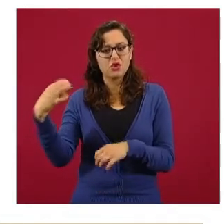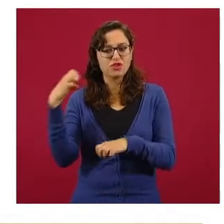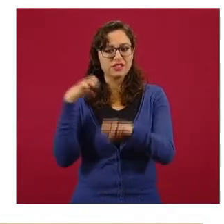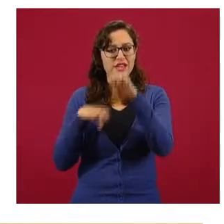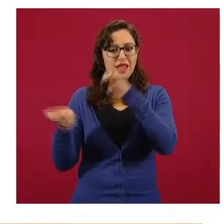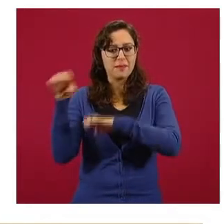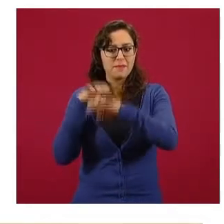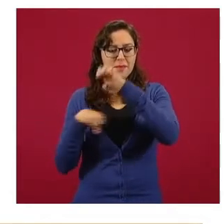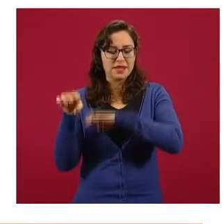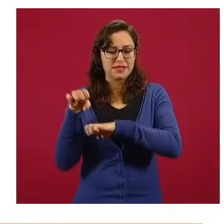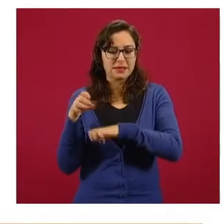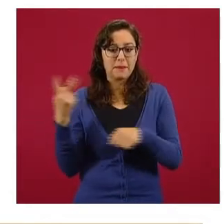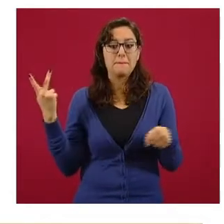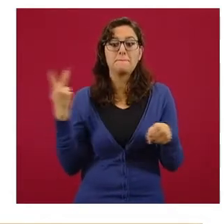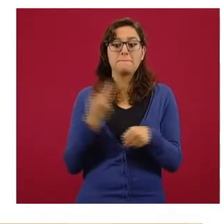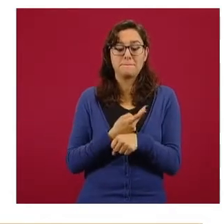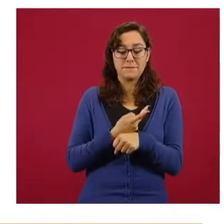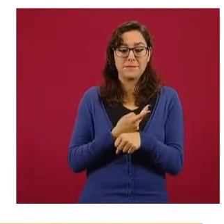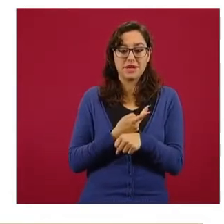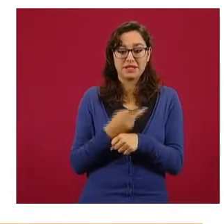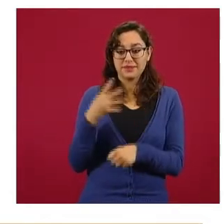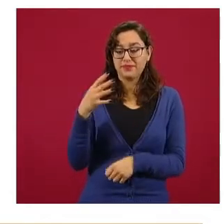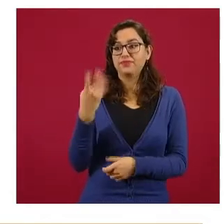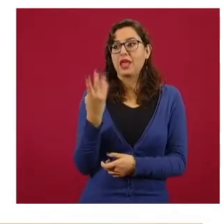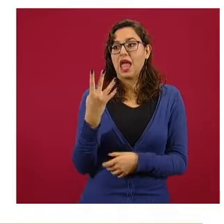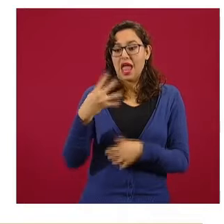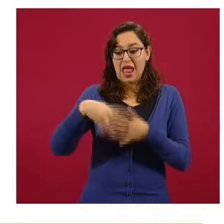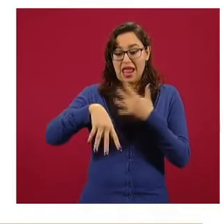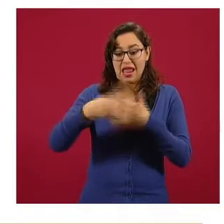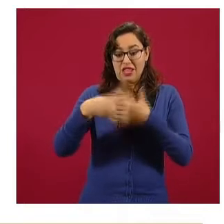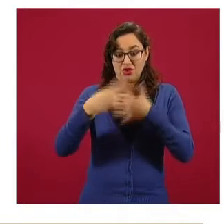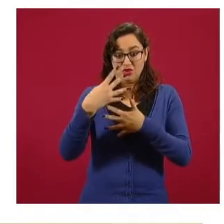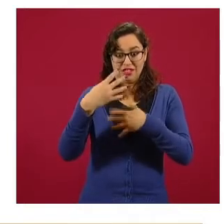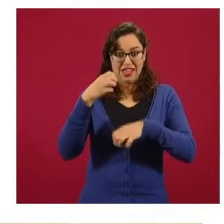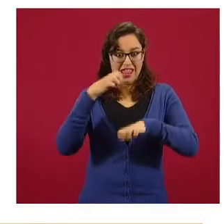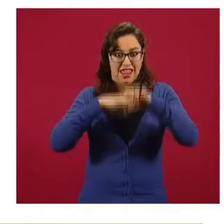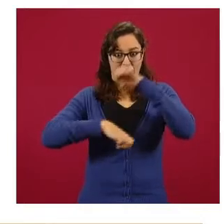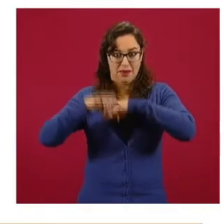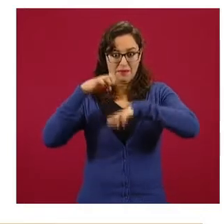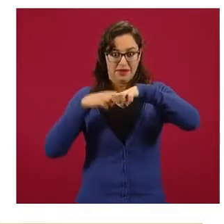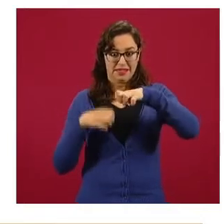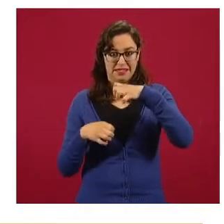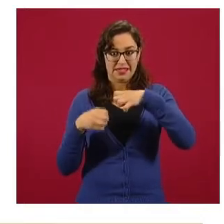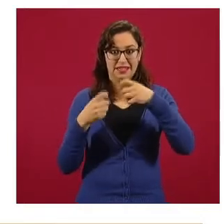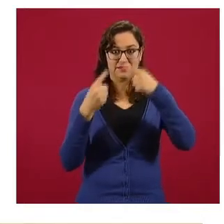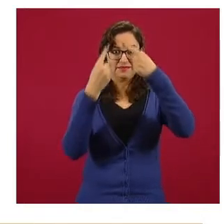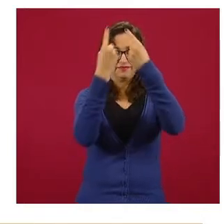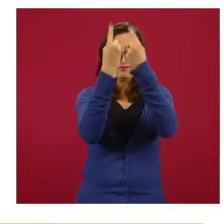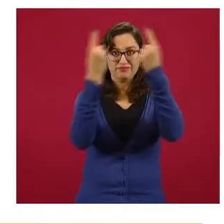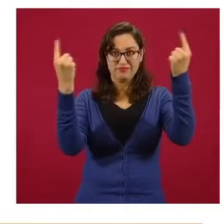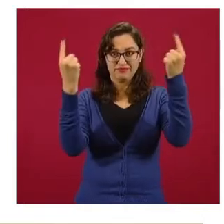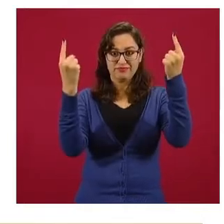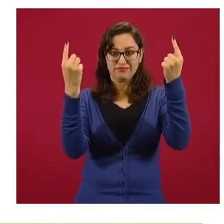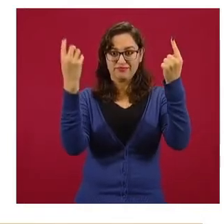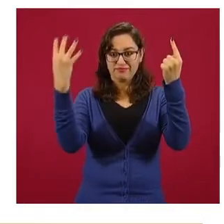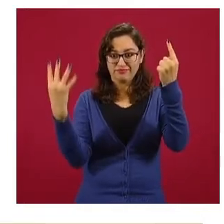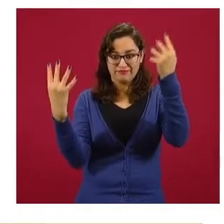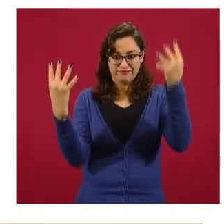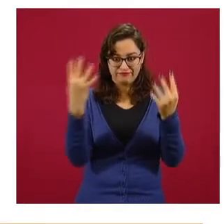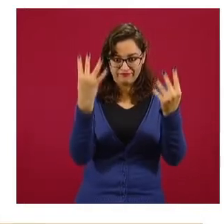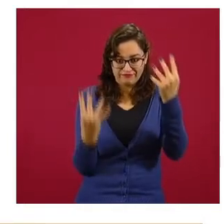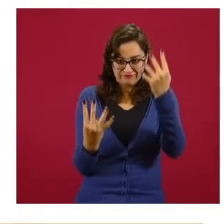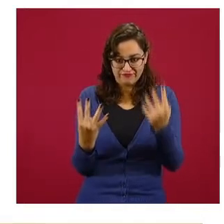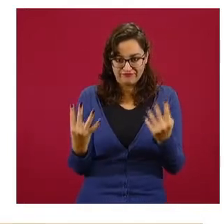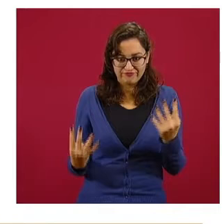se distribuían el resto, los 800 trabajadores restantes. De